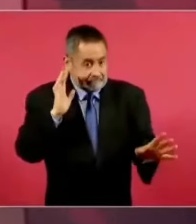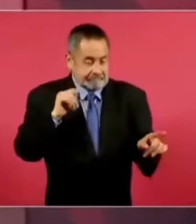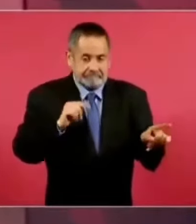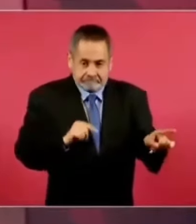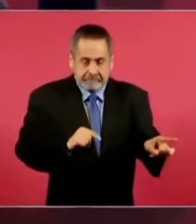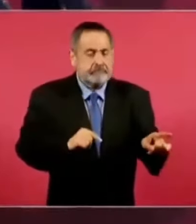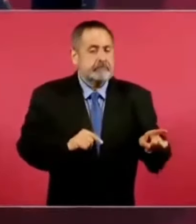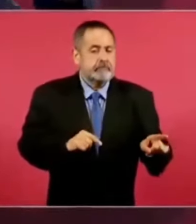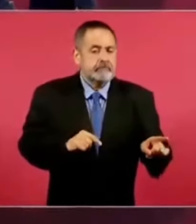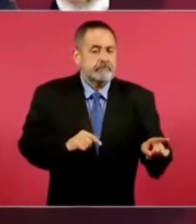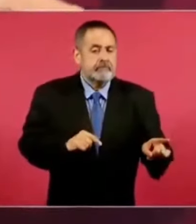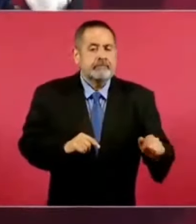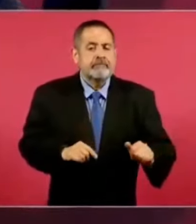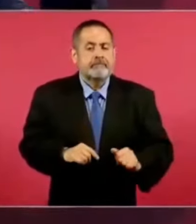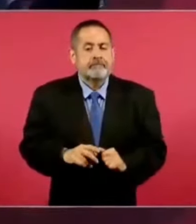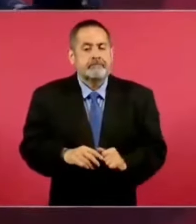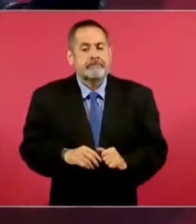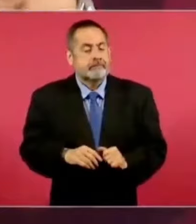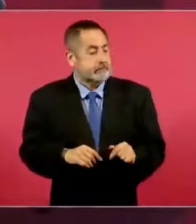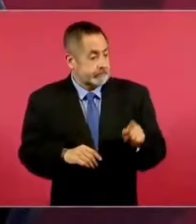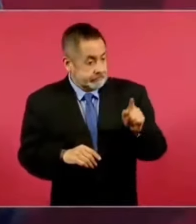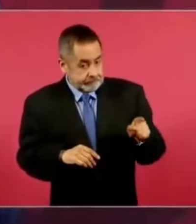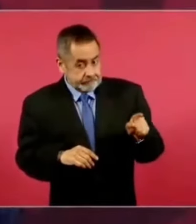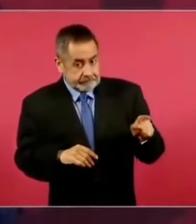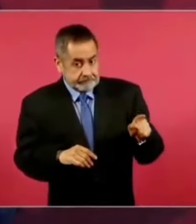que eso es